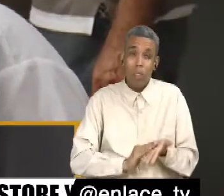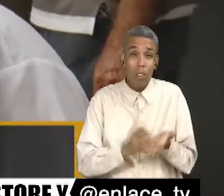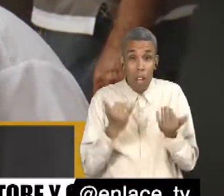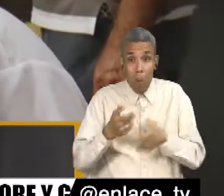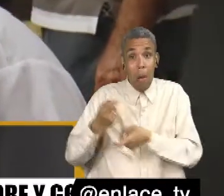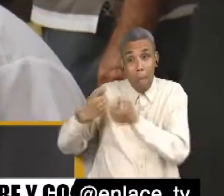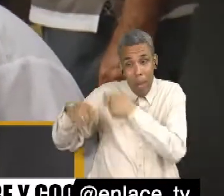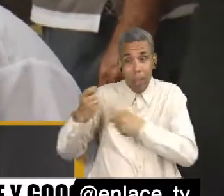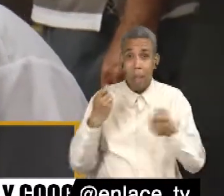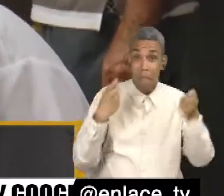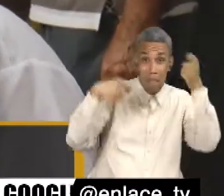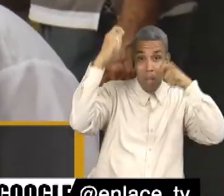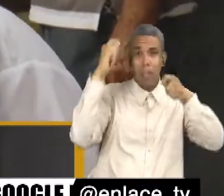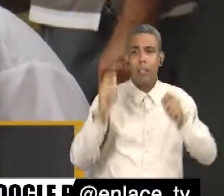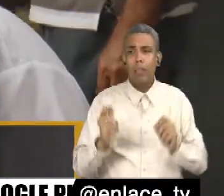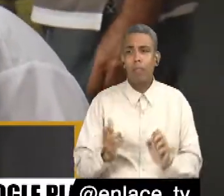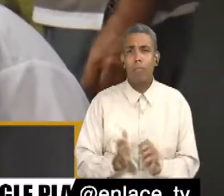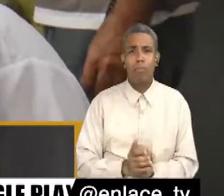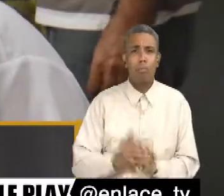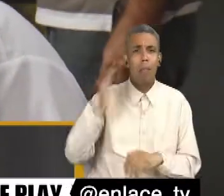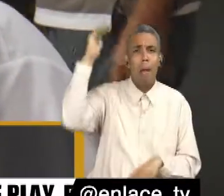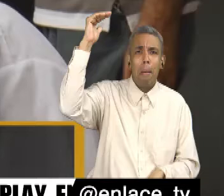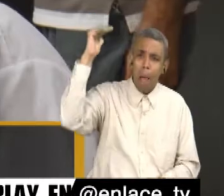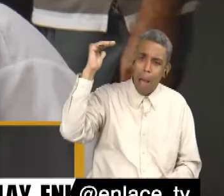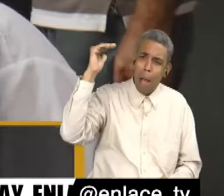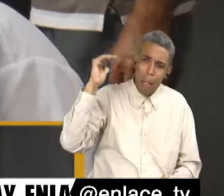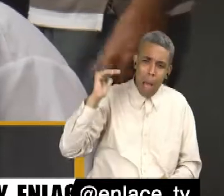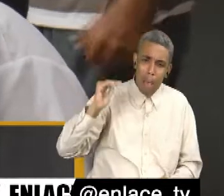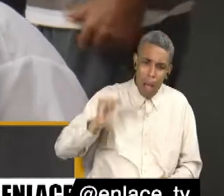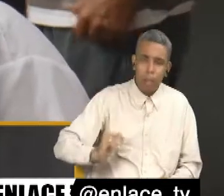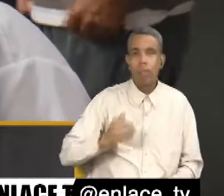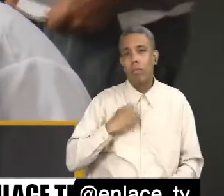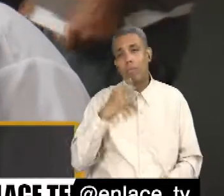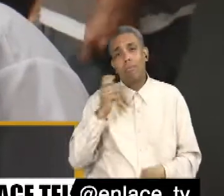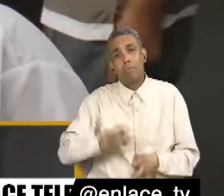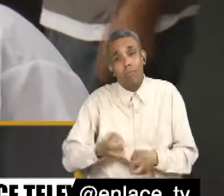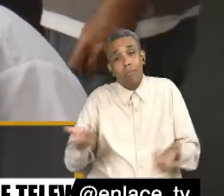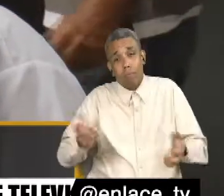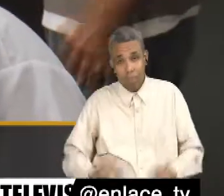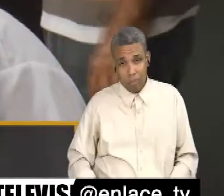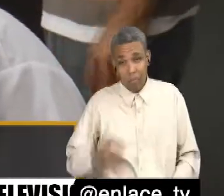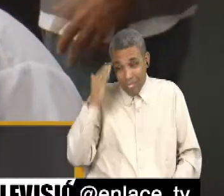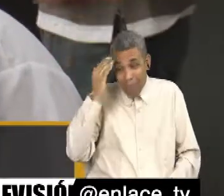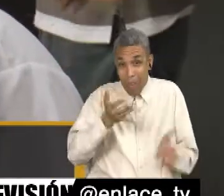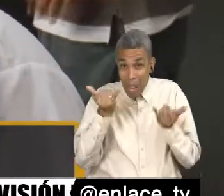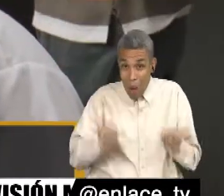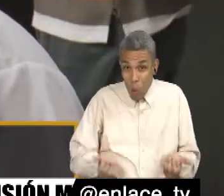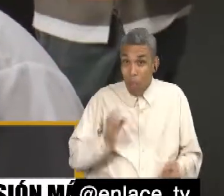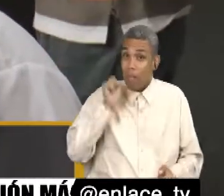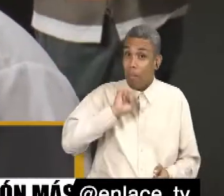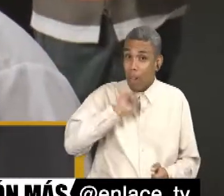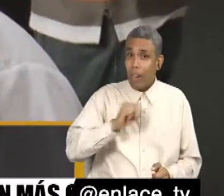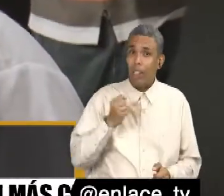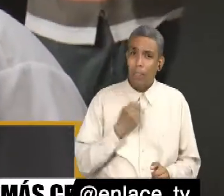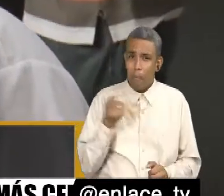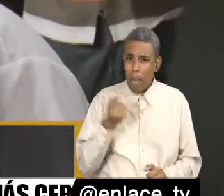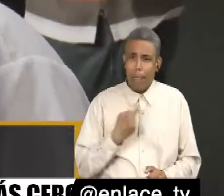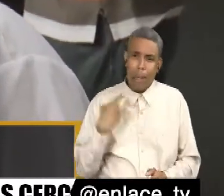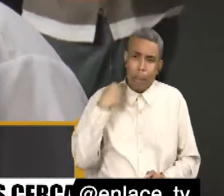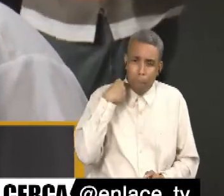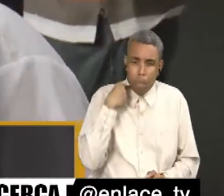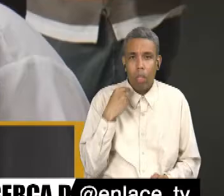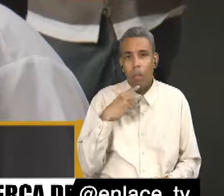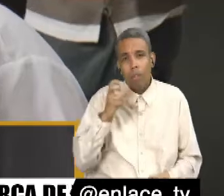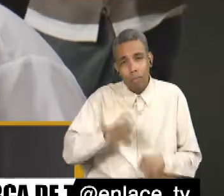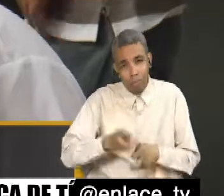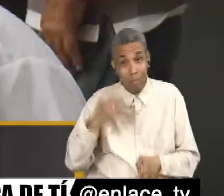bien difíciles, porque la situación de nadie sabe, o todos sabemos la situación de Barranca cómo está, y